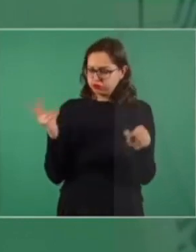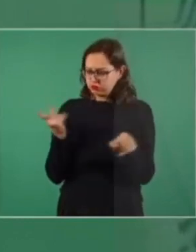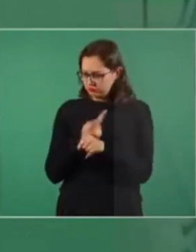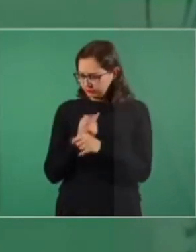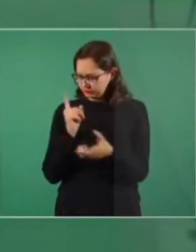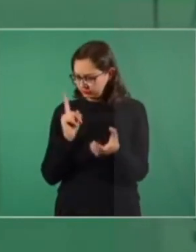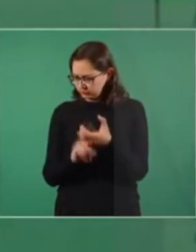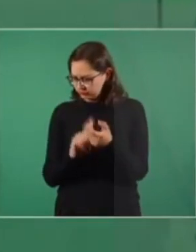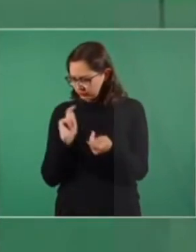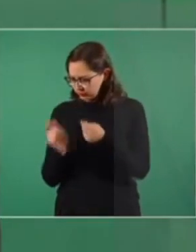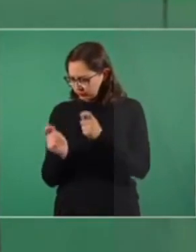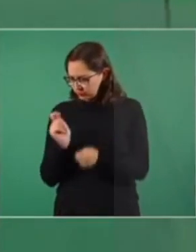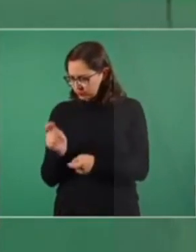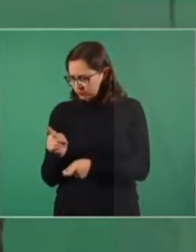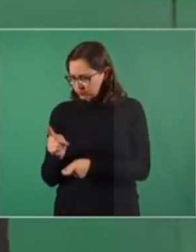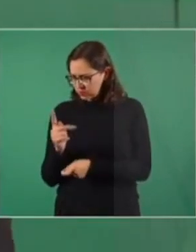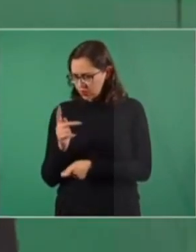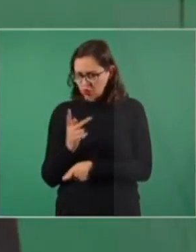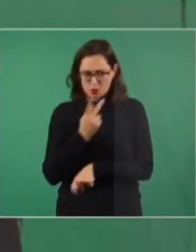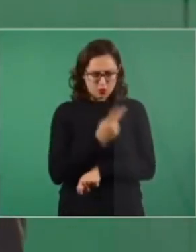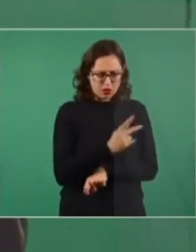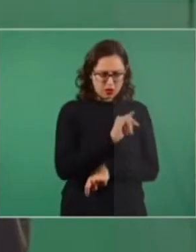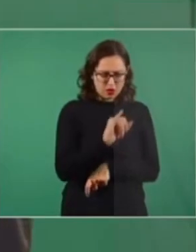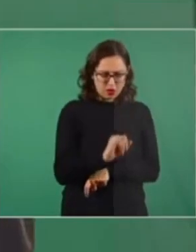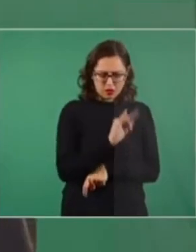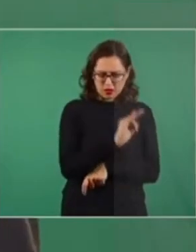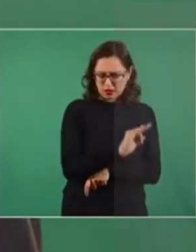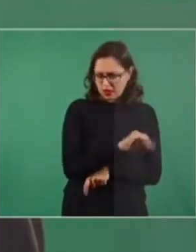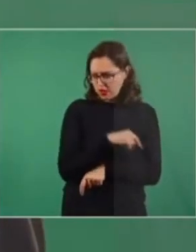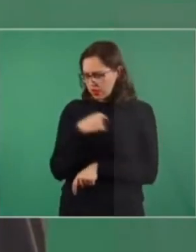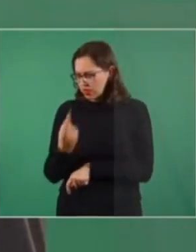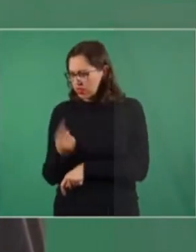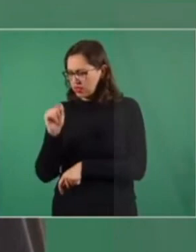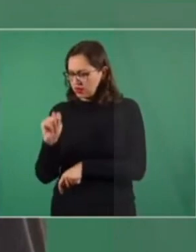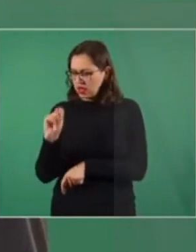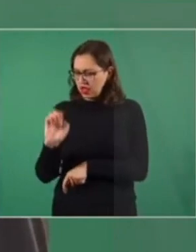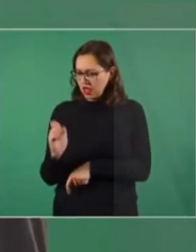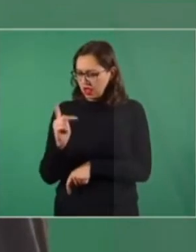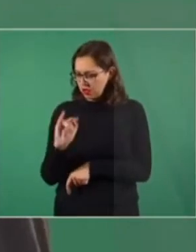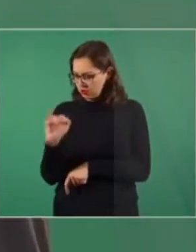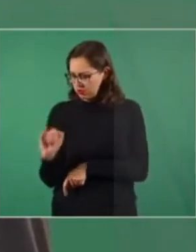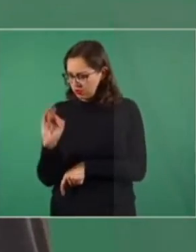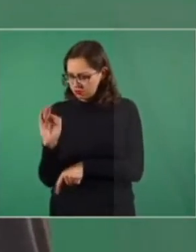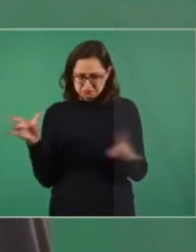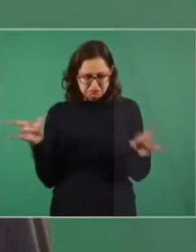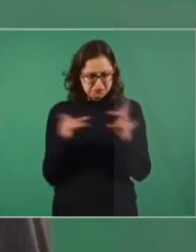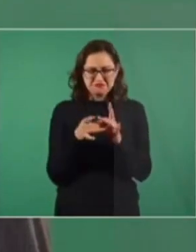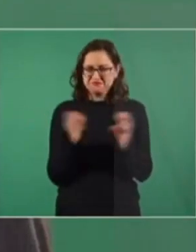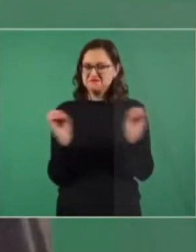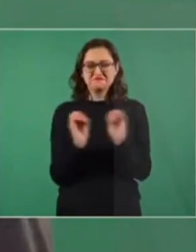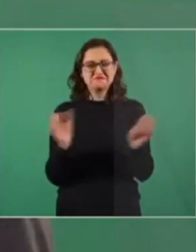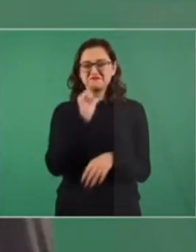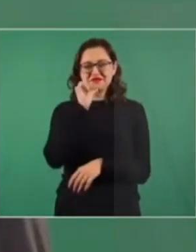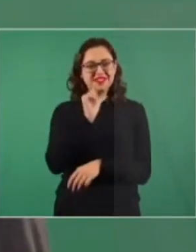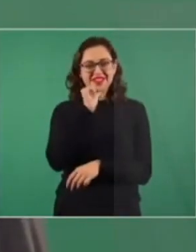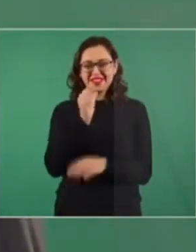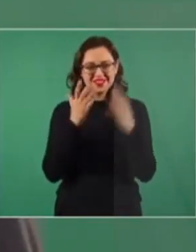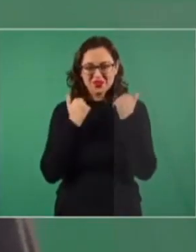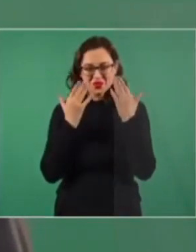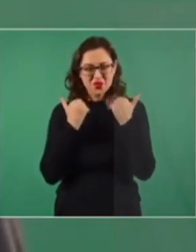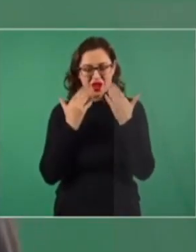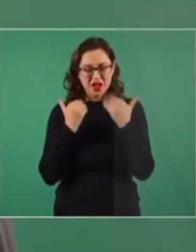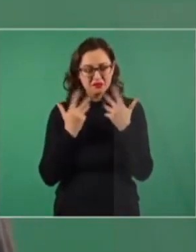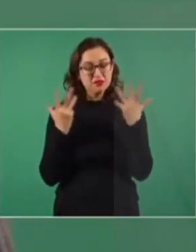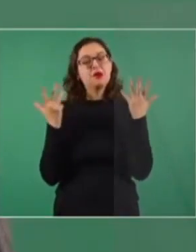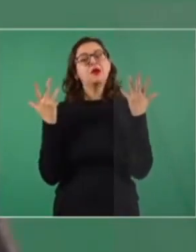tienen que ver los ministros, no tiene que ver el Poder Judicial. Es más,